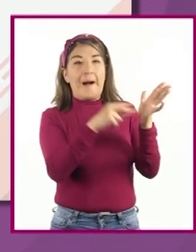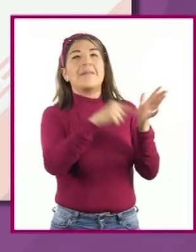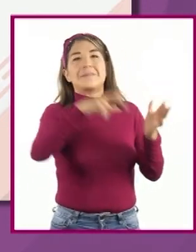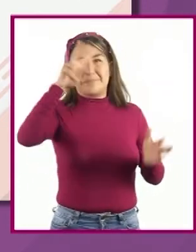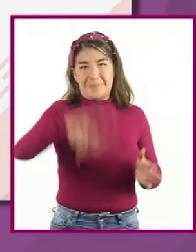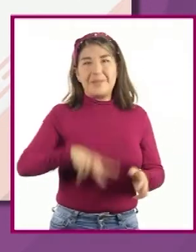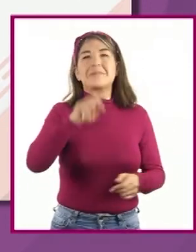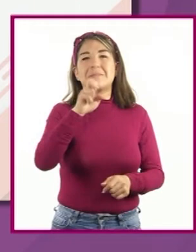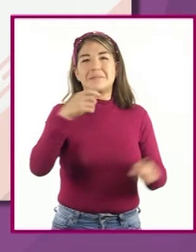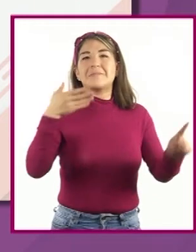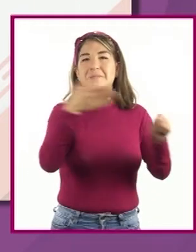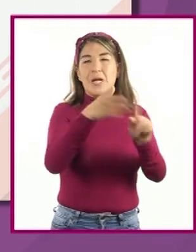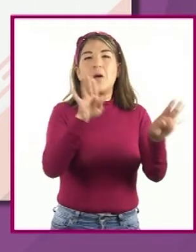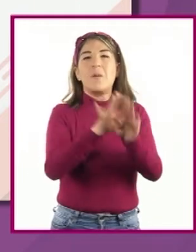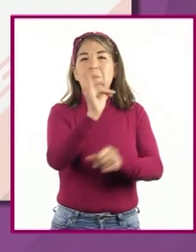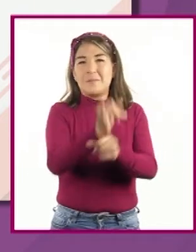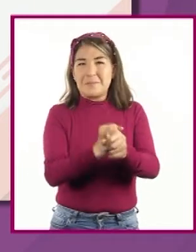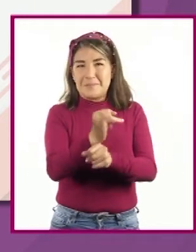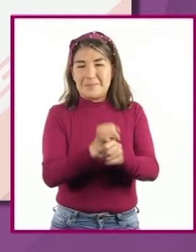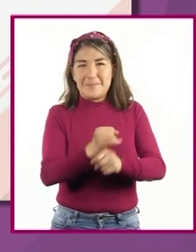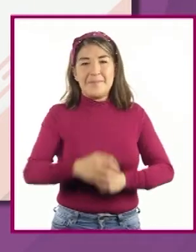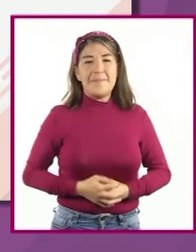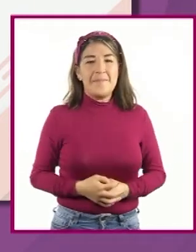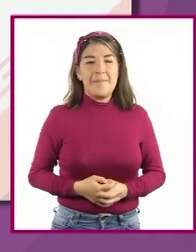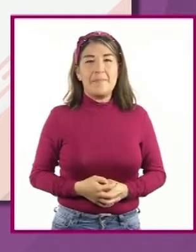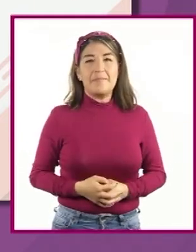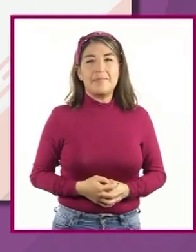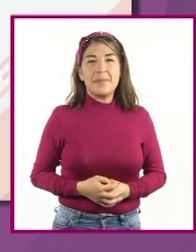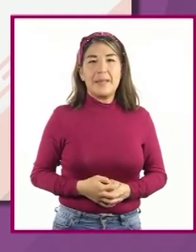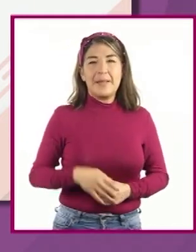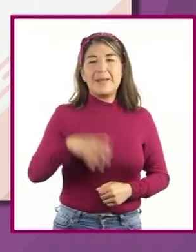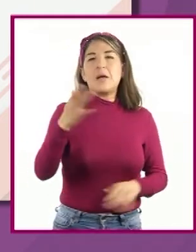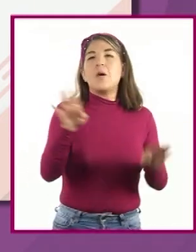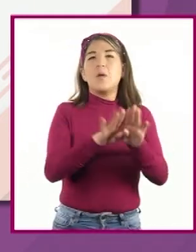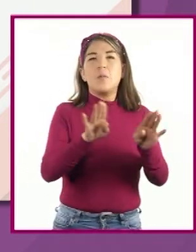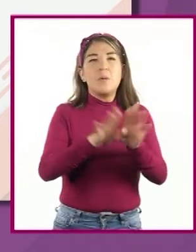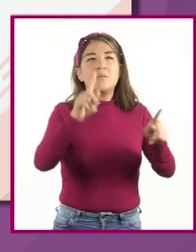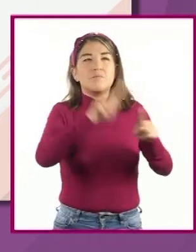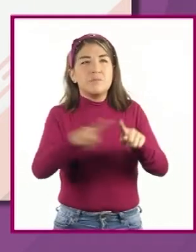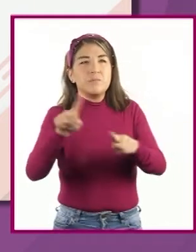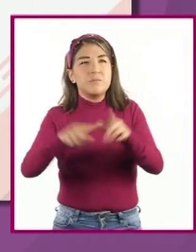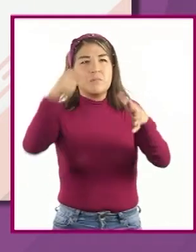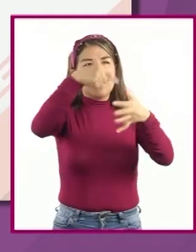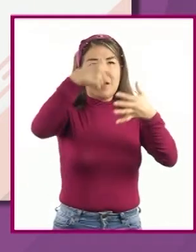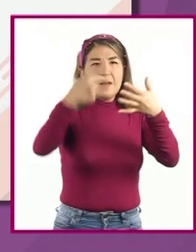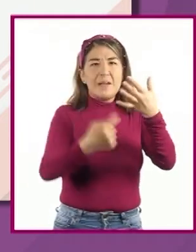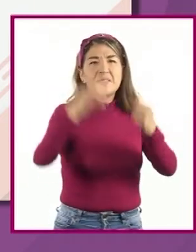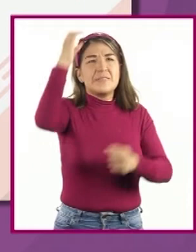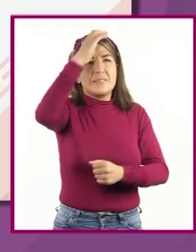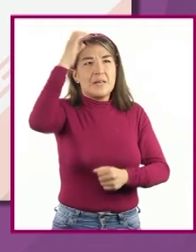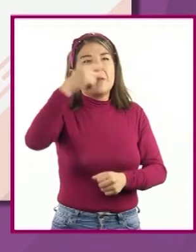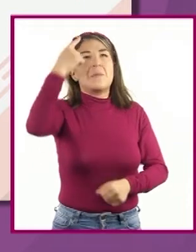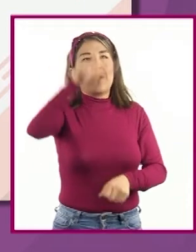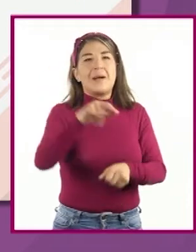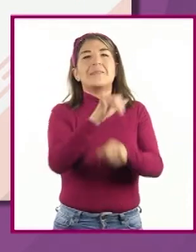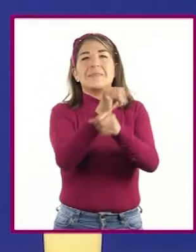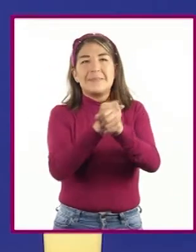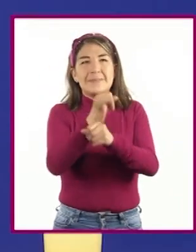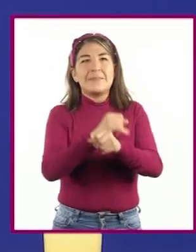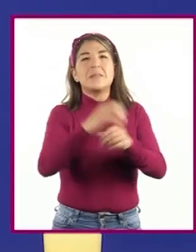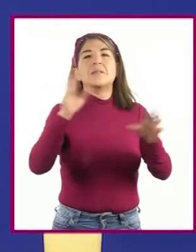a la investigación en que se está realizando. El método científico consiste en la observación sistemática, es